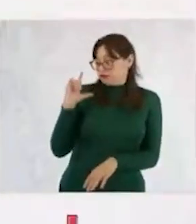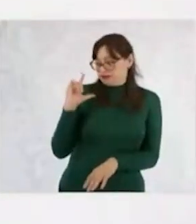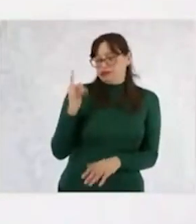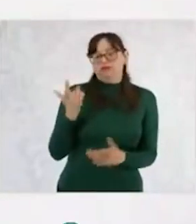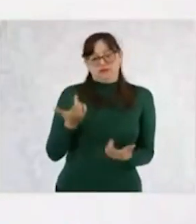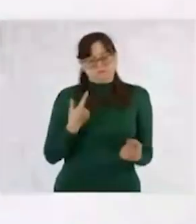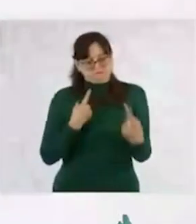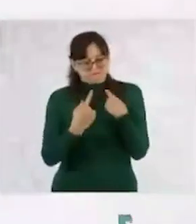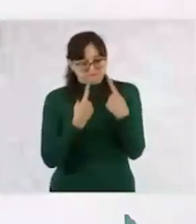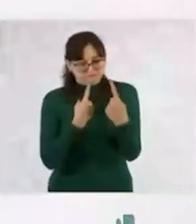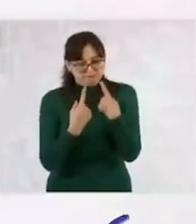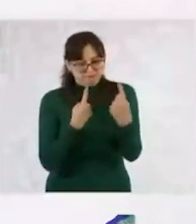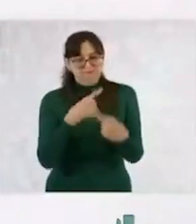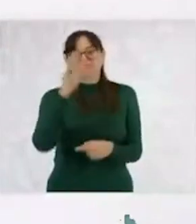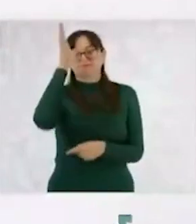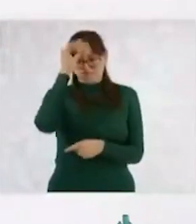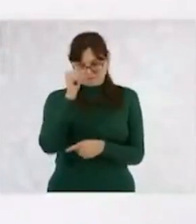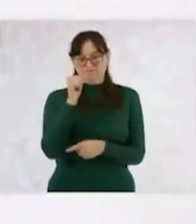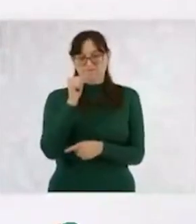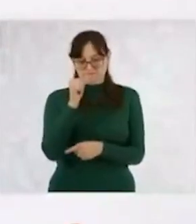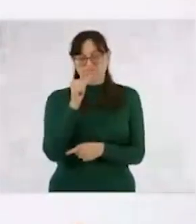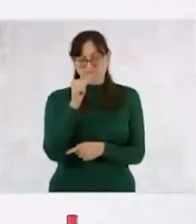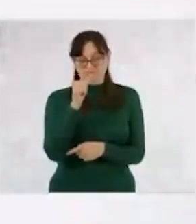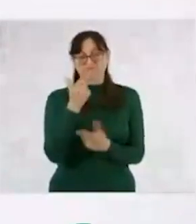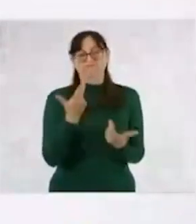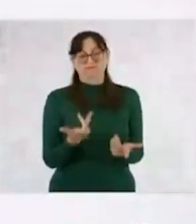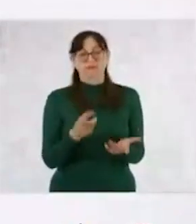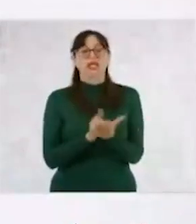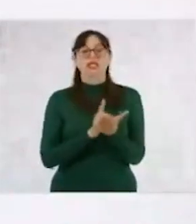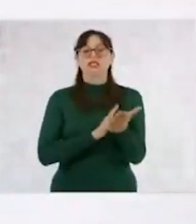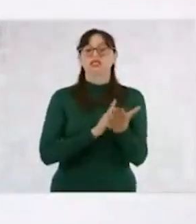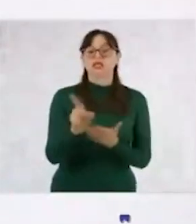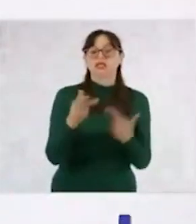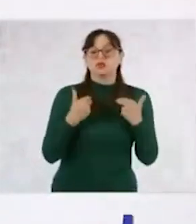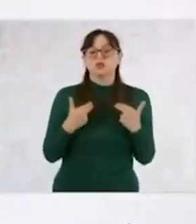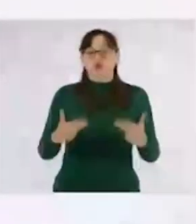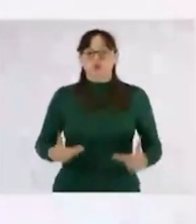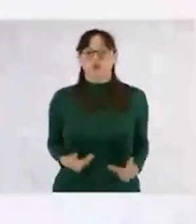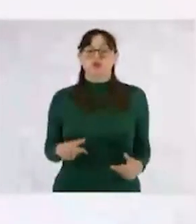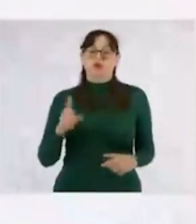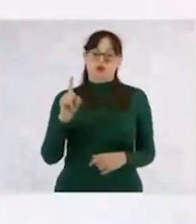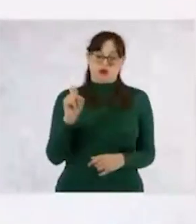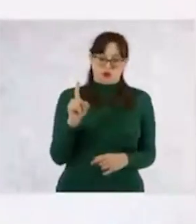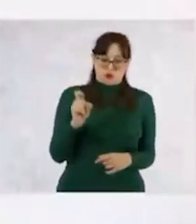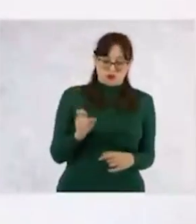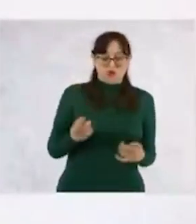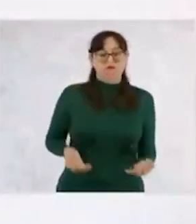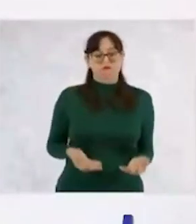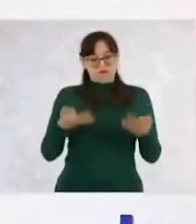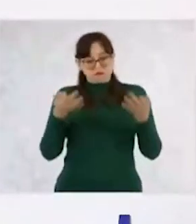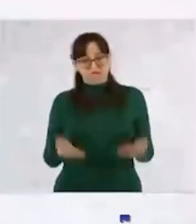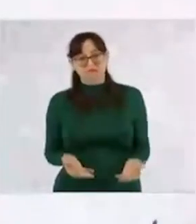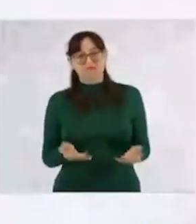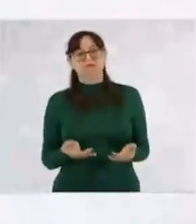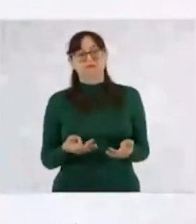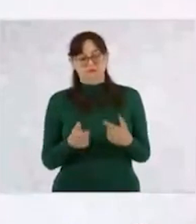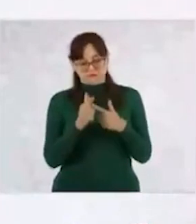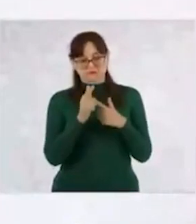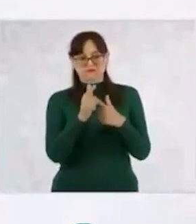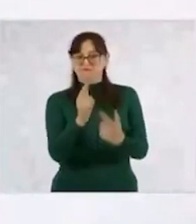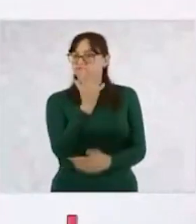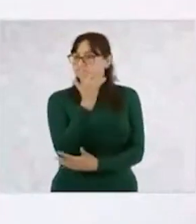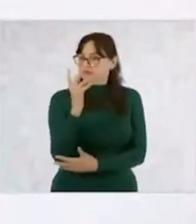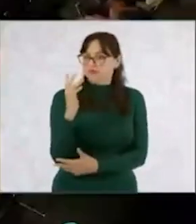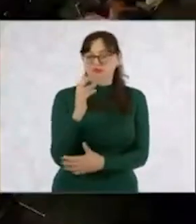eh un poco de lo que se pudo decir este día Ya les mencionaba estuvo el secretario de economía también planteando todas las afectaciones que